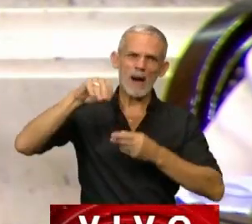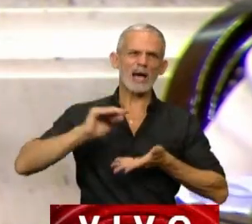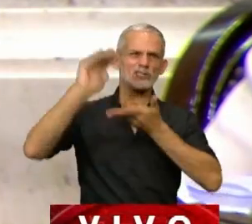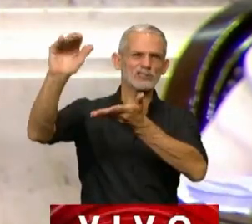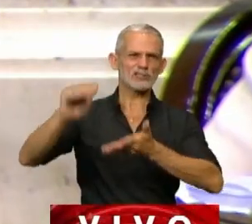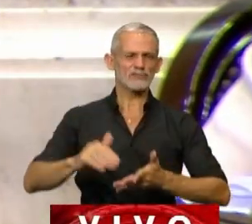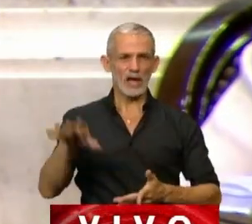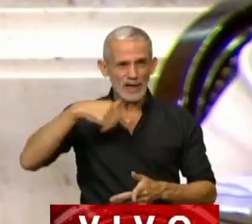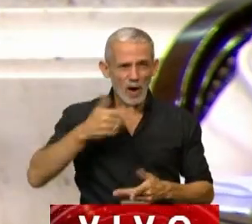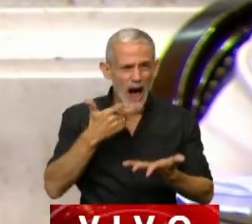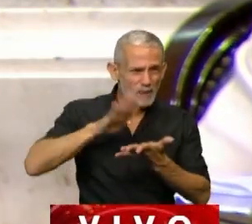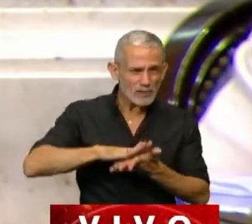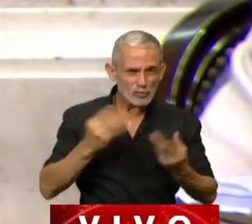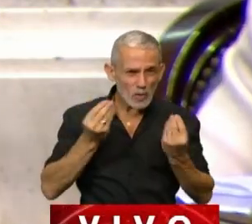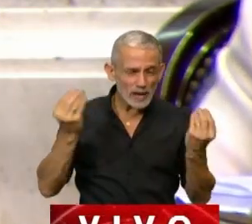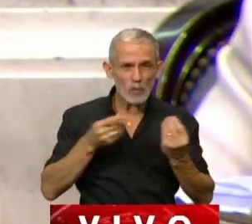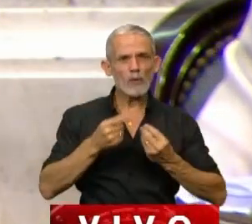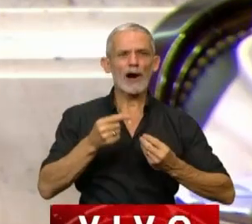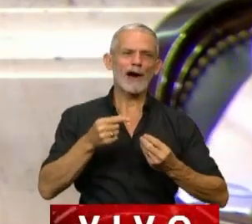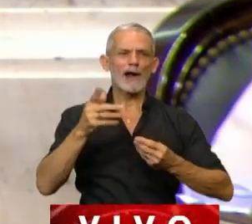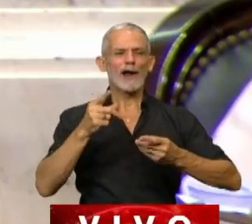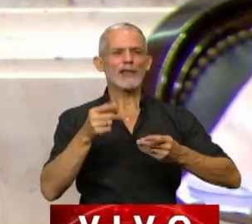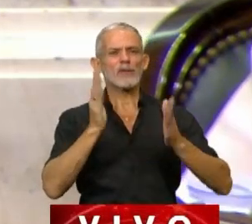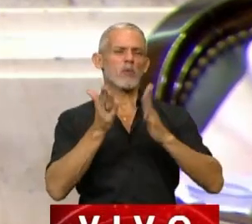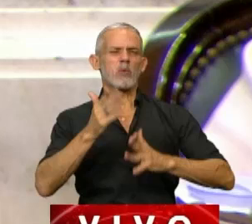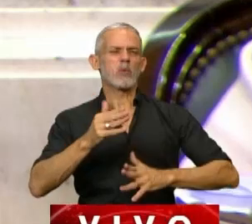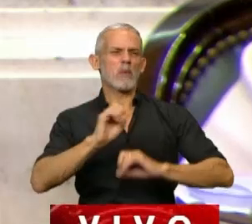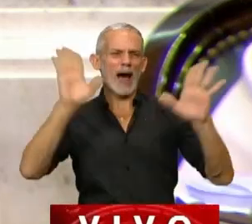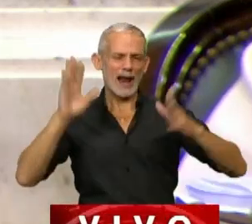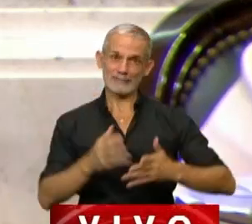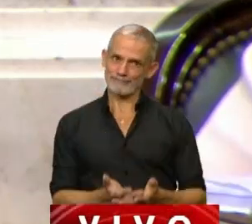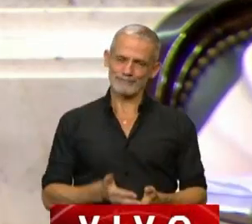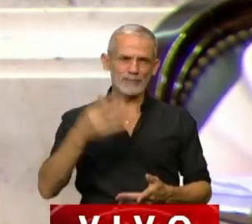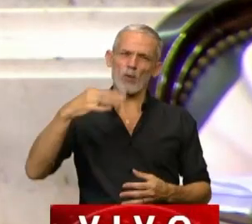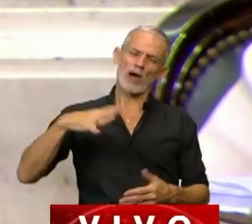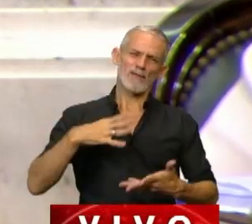hasta más de lo que pedían. Y nos vienen a hablar a nosotros de tratamientos pusilánimes. Pero